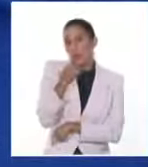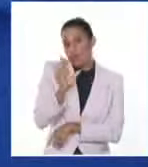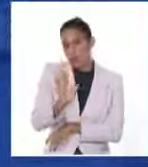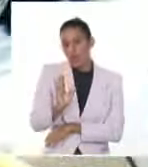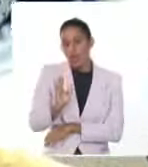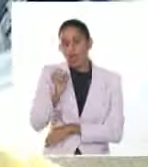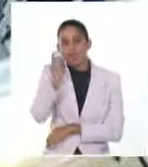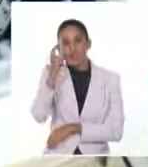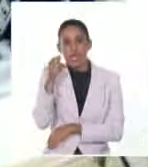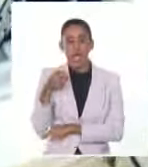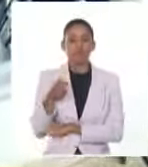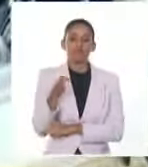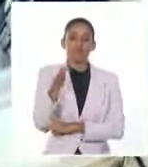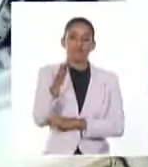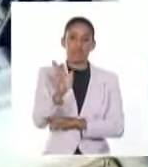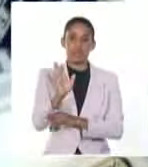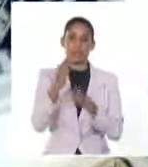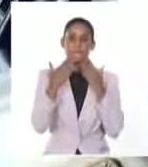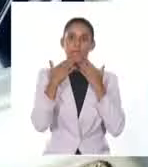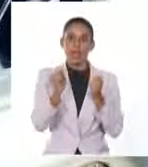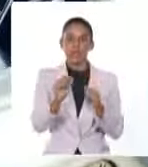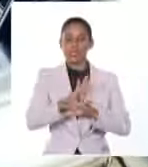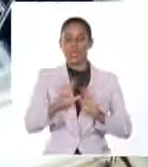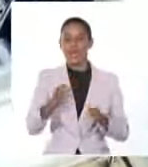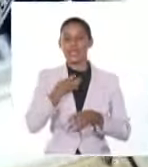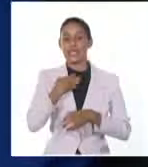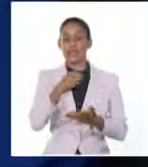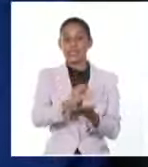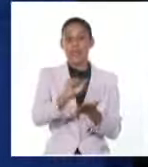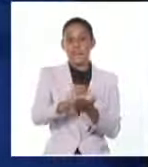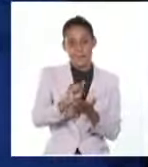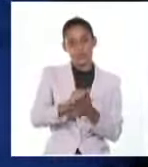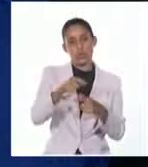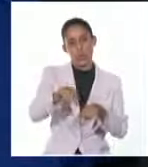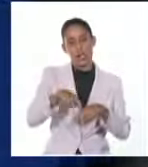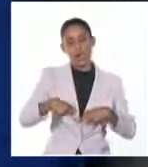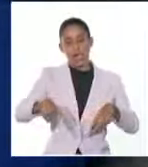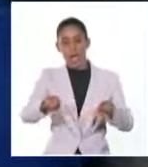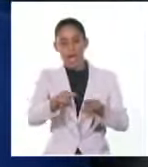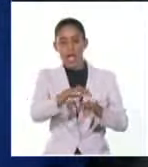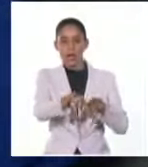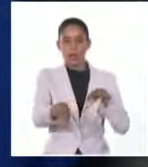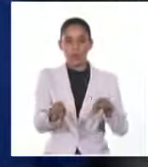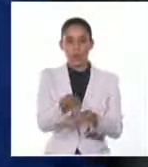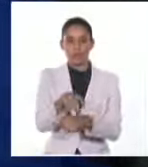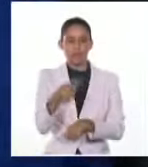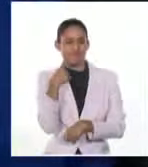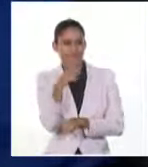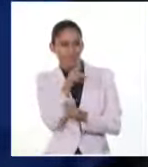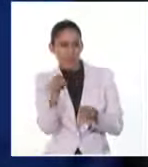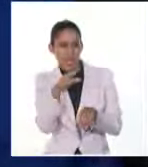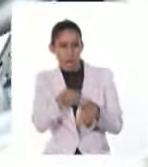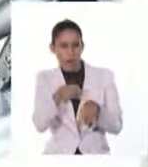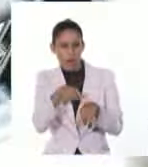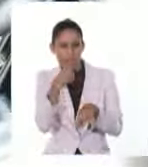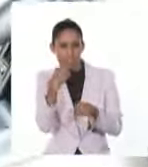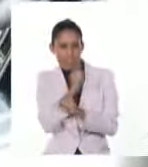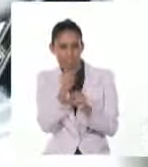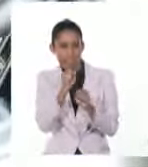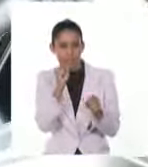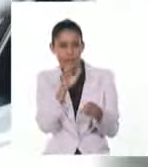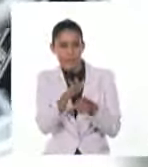no muy lejana tengamos ya el servicio de este parque. Nelson, ¿a qué hora ustedes comienzan a trabajar acá? ¿Ustedes son del trasvase? A